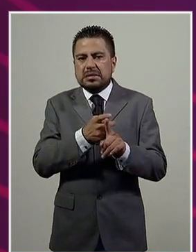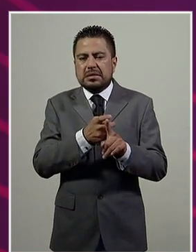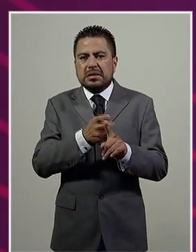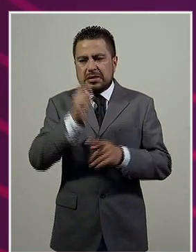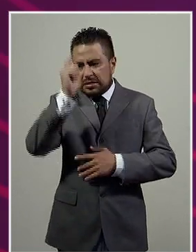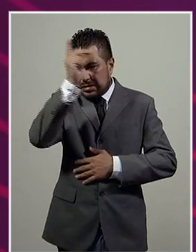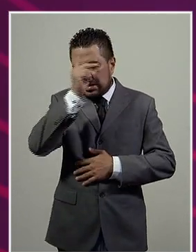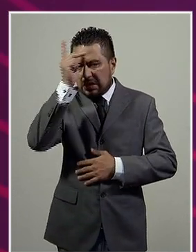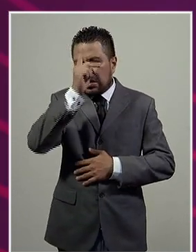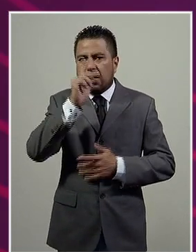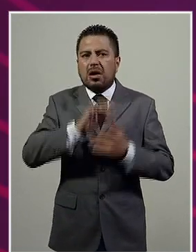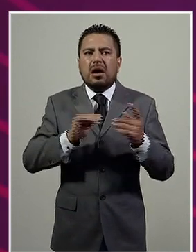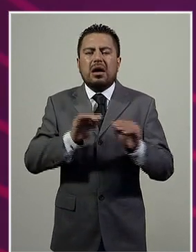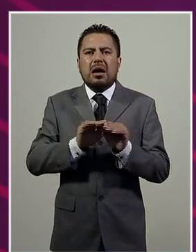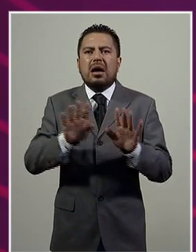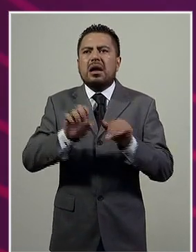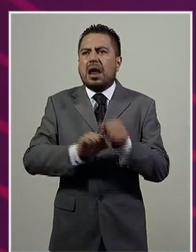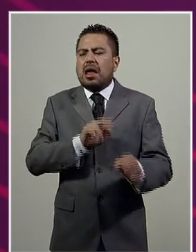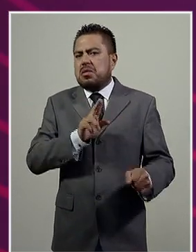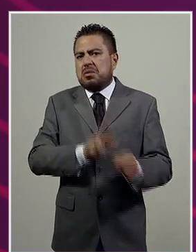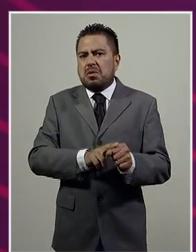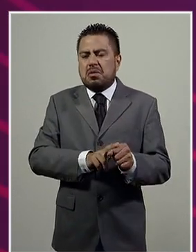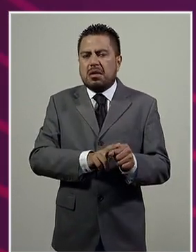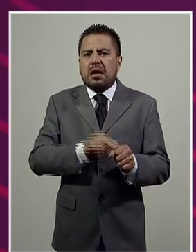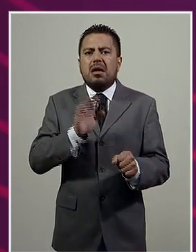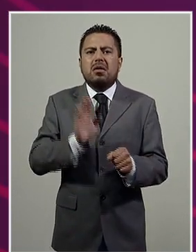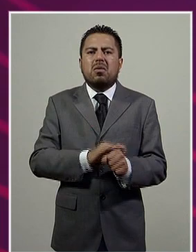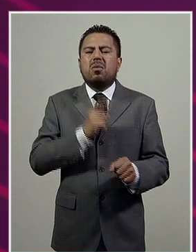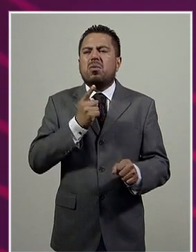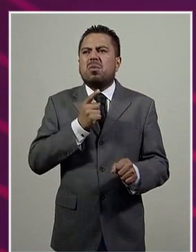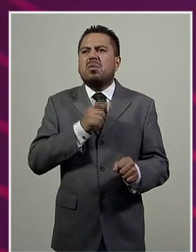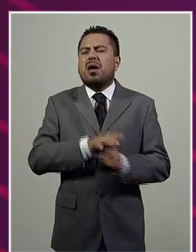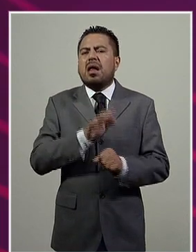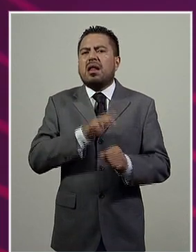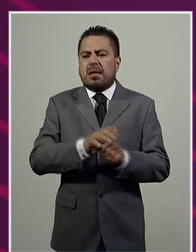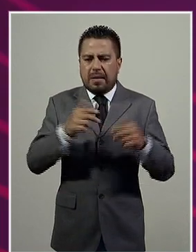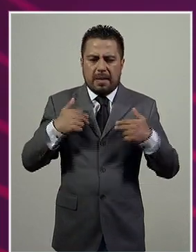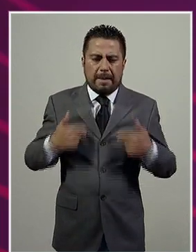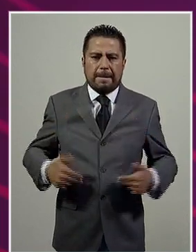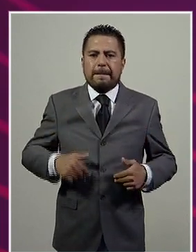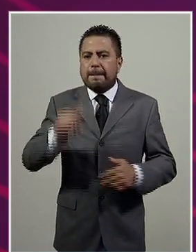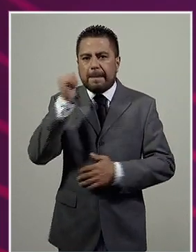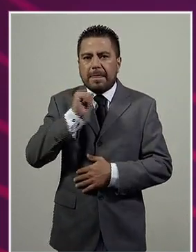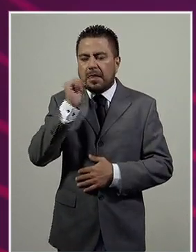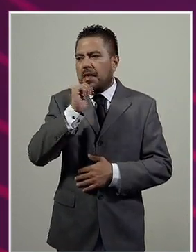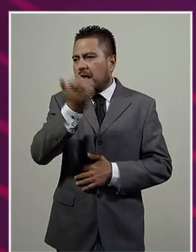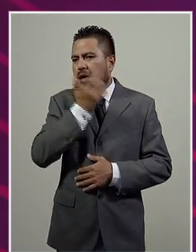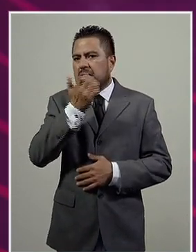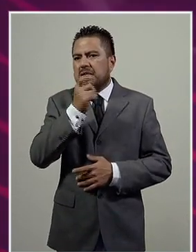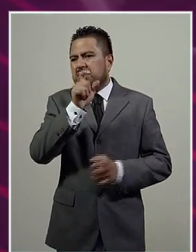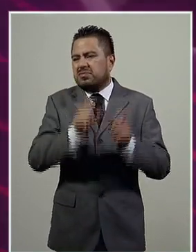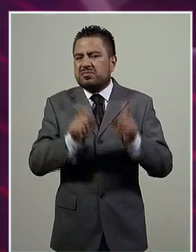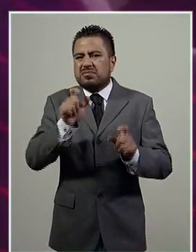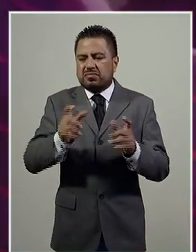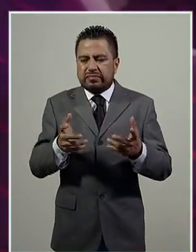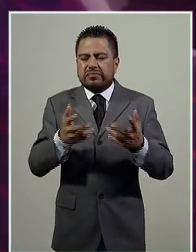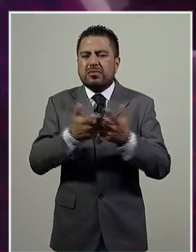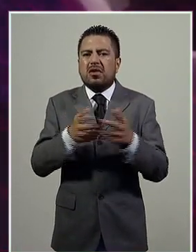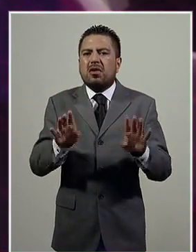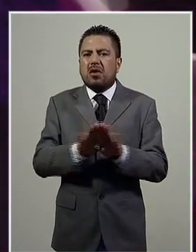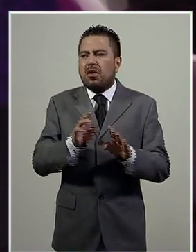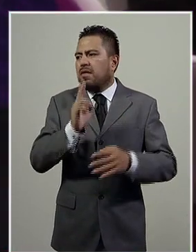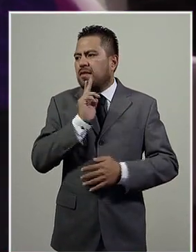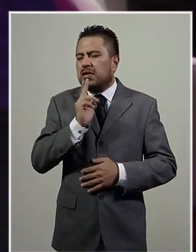los psicólogos lo describen un tanto natural en cuanto a que como seres humanos siempre estamos categorizando, ¿no? Es parte de